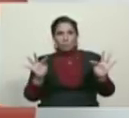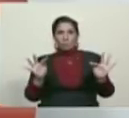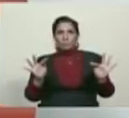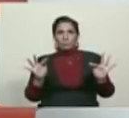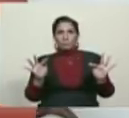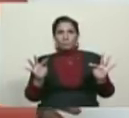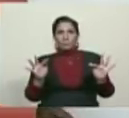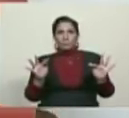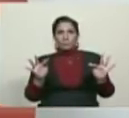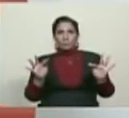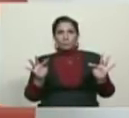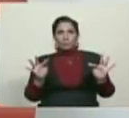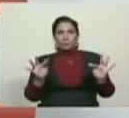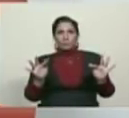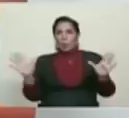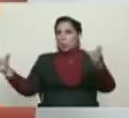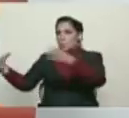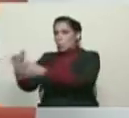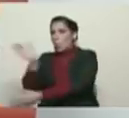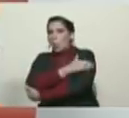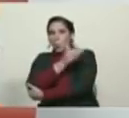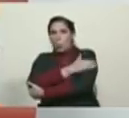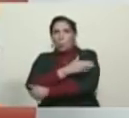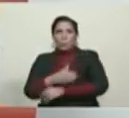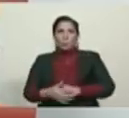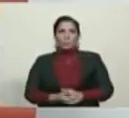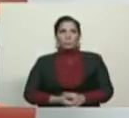No hay forma ni manera que la derecha pueda